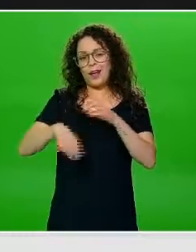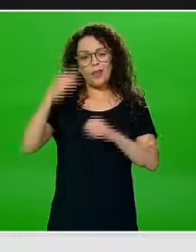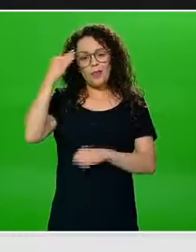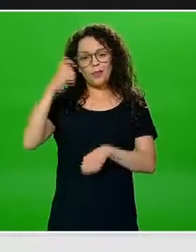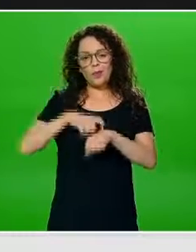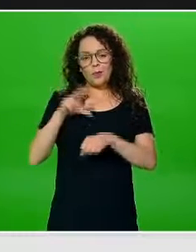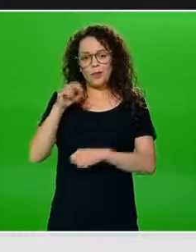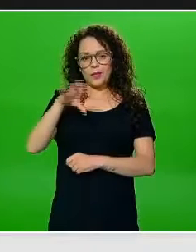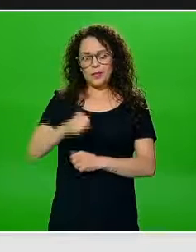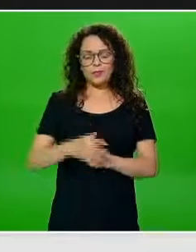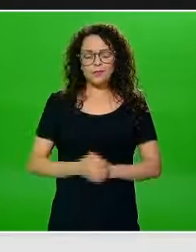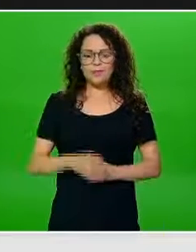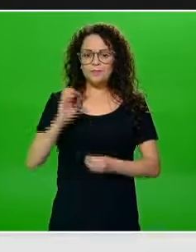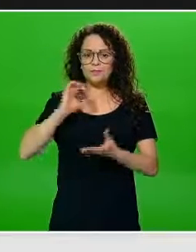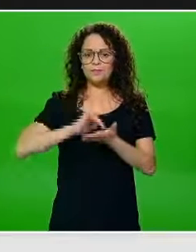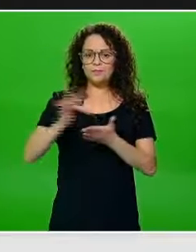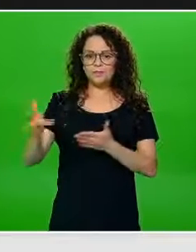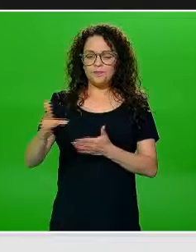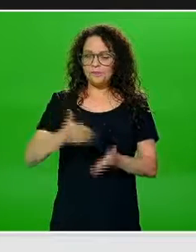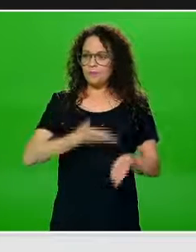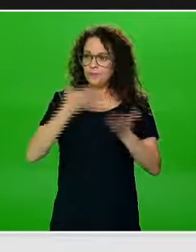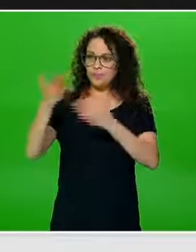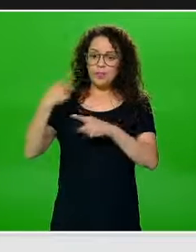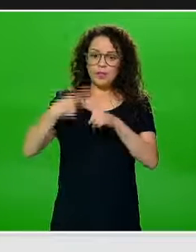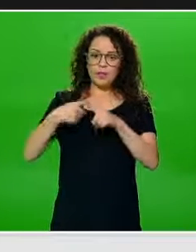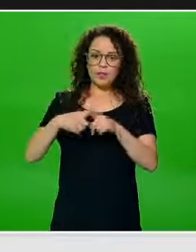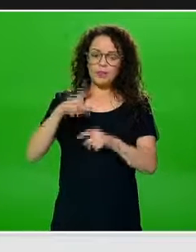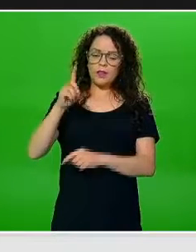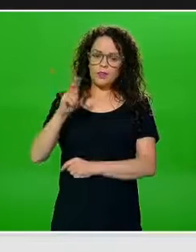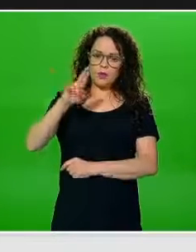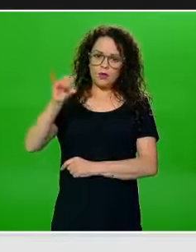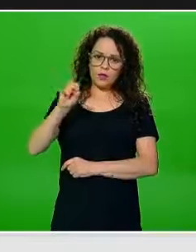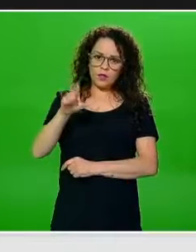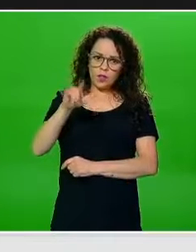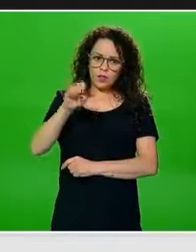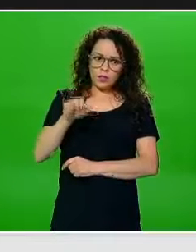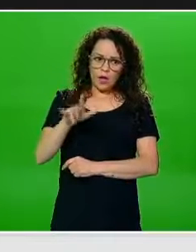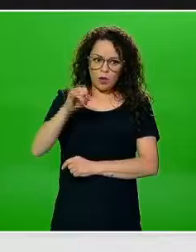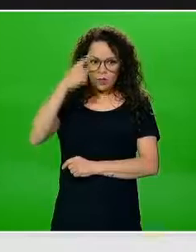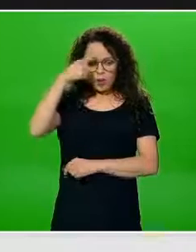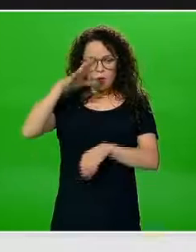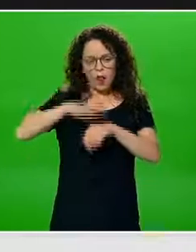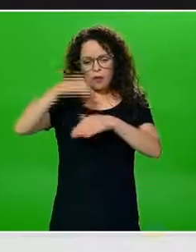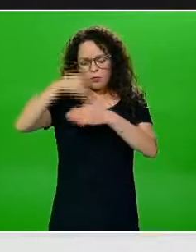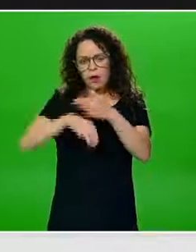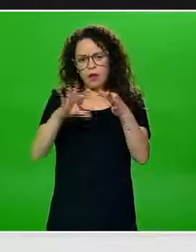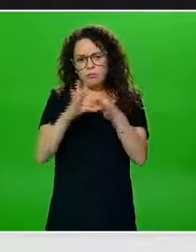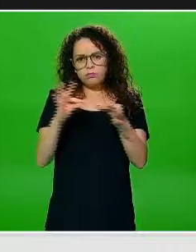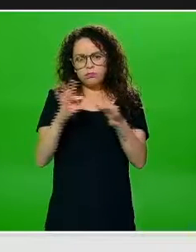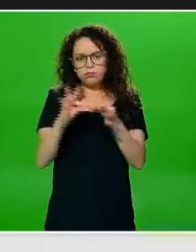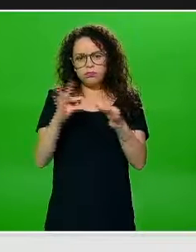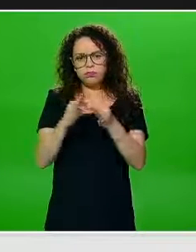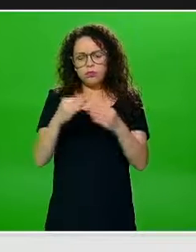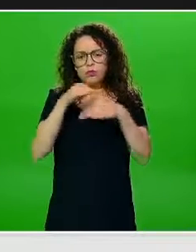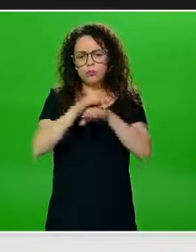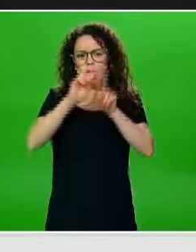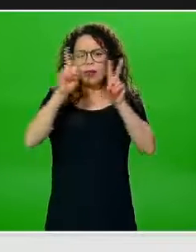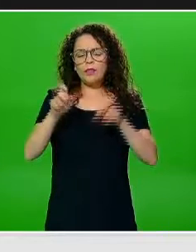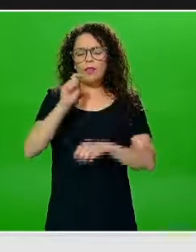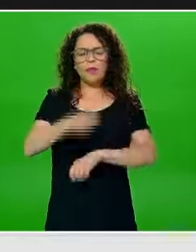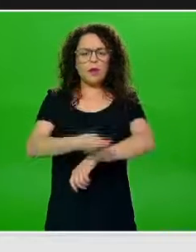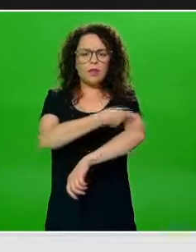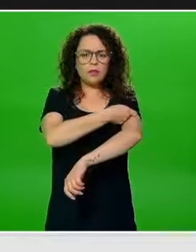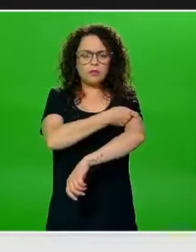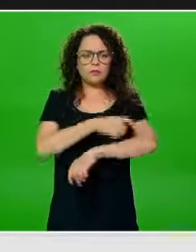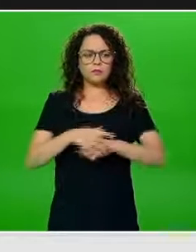gracias, Arturo. Pues cedería la palabra al doctor José Luis Salomía para platicar un poco acerca del componente de vacunación, sobre todo lo que